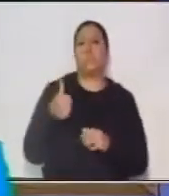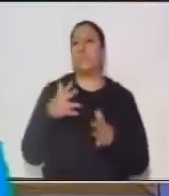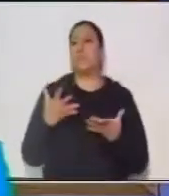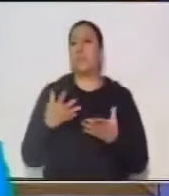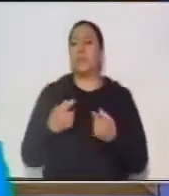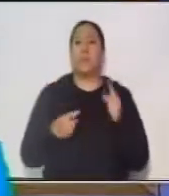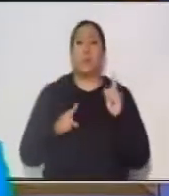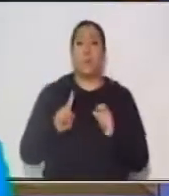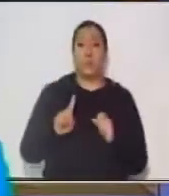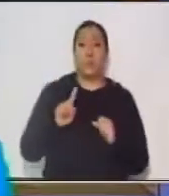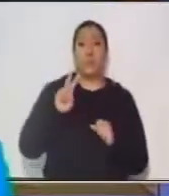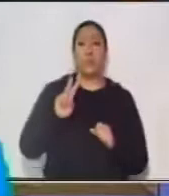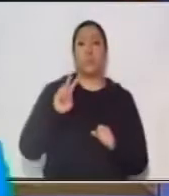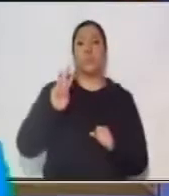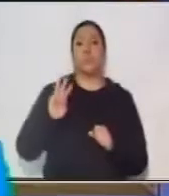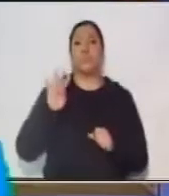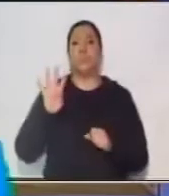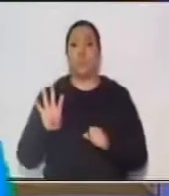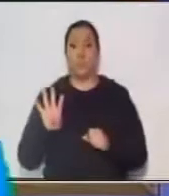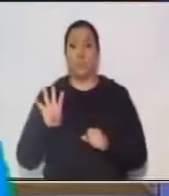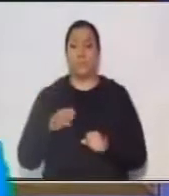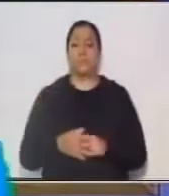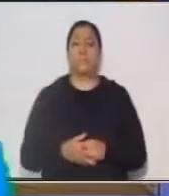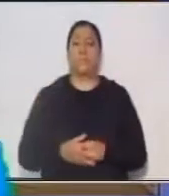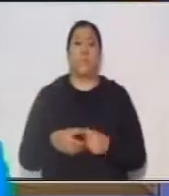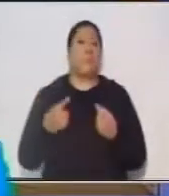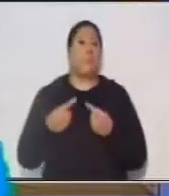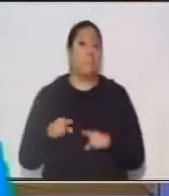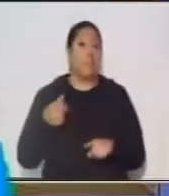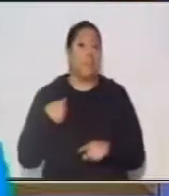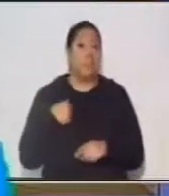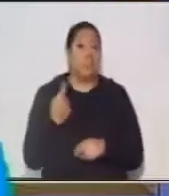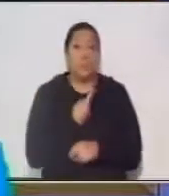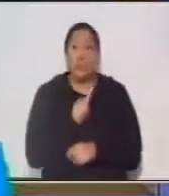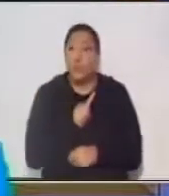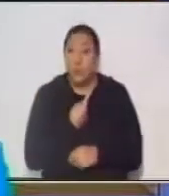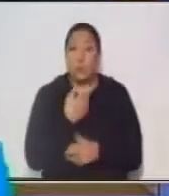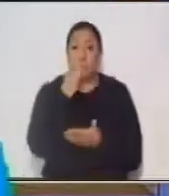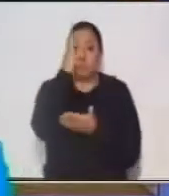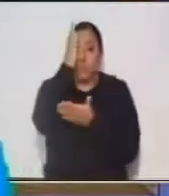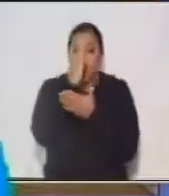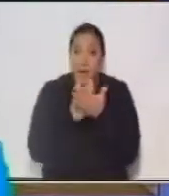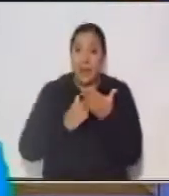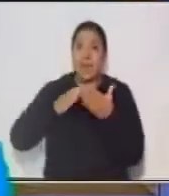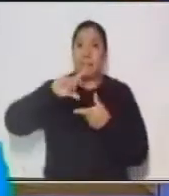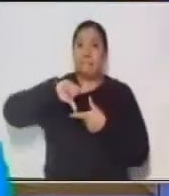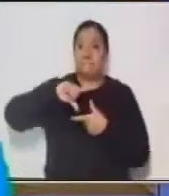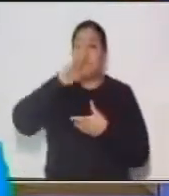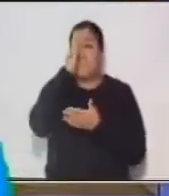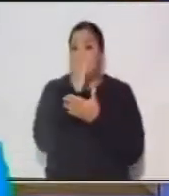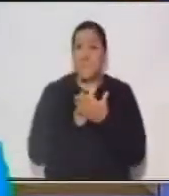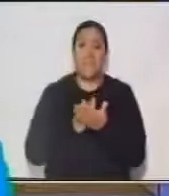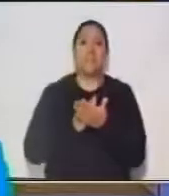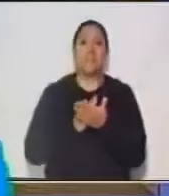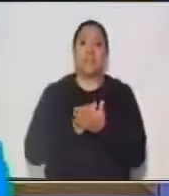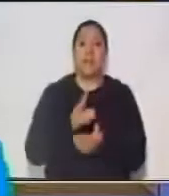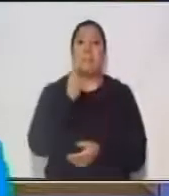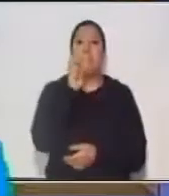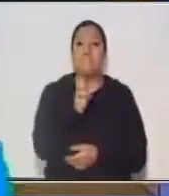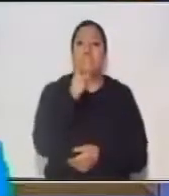4. Pero solo estoy usando la mitad. Entonces, por eso multiplico por